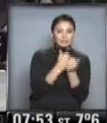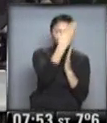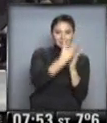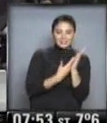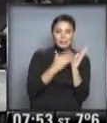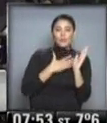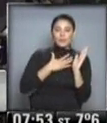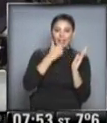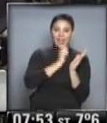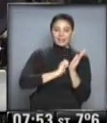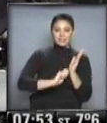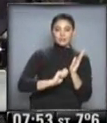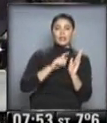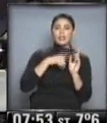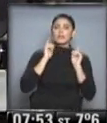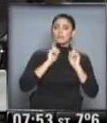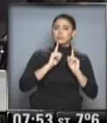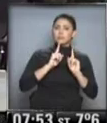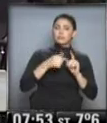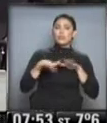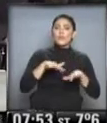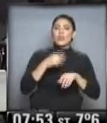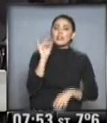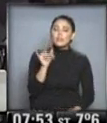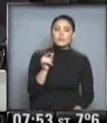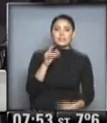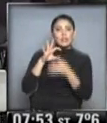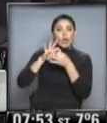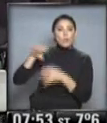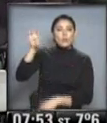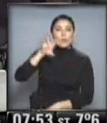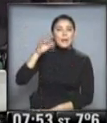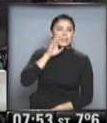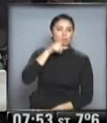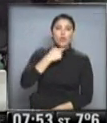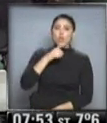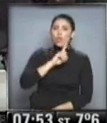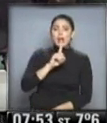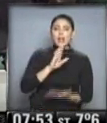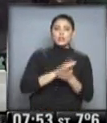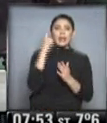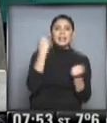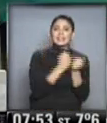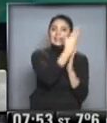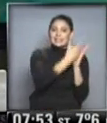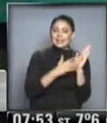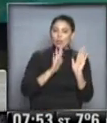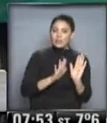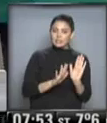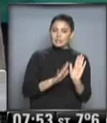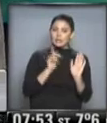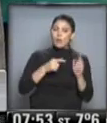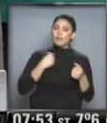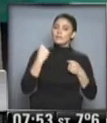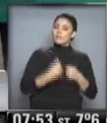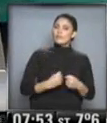Propiedad Intelectual. La sostuvieron en los momentos más difíciles, cuando la Unión Europea y Estados Unidos no querían ni oír hablar de un tratado sobre este tema y donde